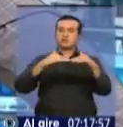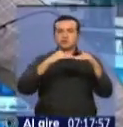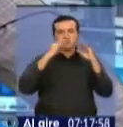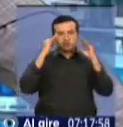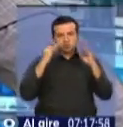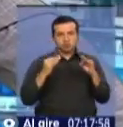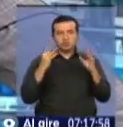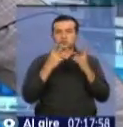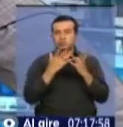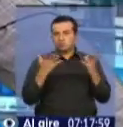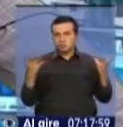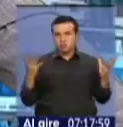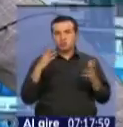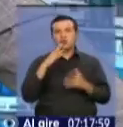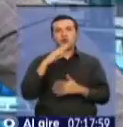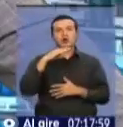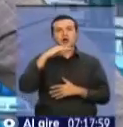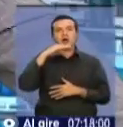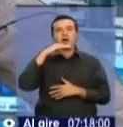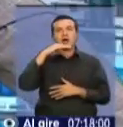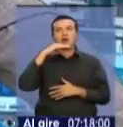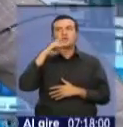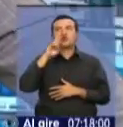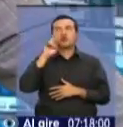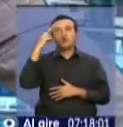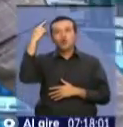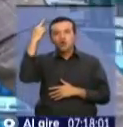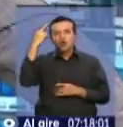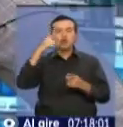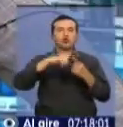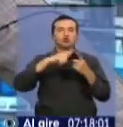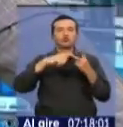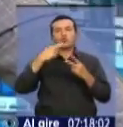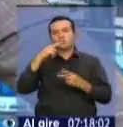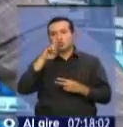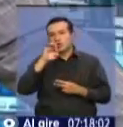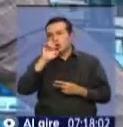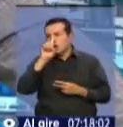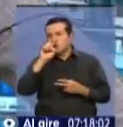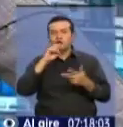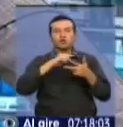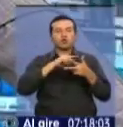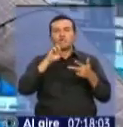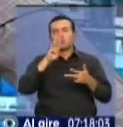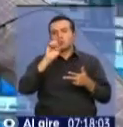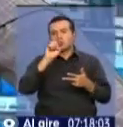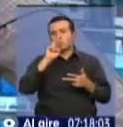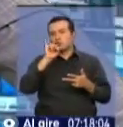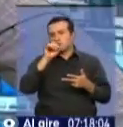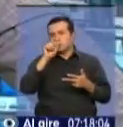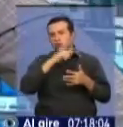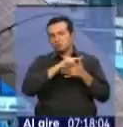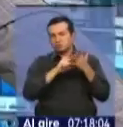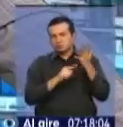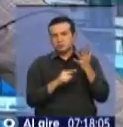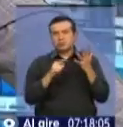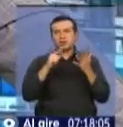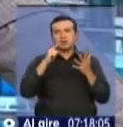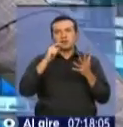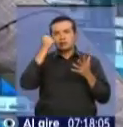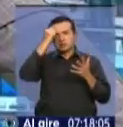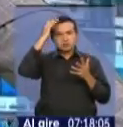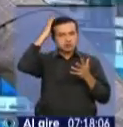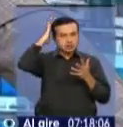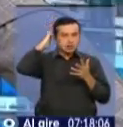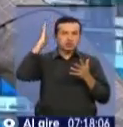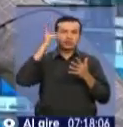pasado a la historia Jaime Roldós, Osvaldo Hurtado, Rodrigo Borja y los demás que he mencionado, Sixto Durán y